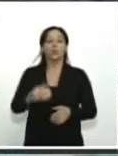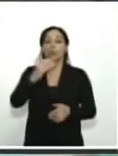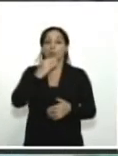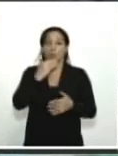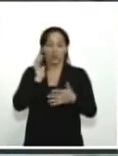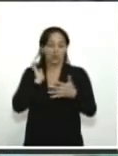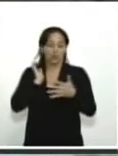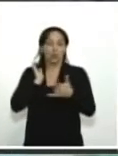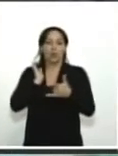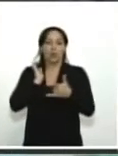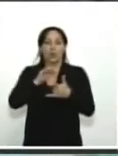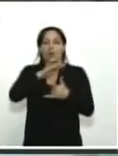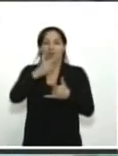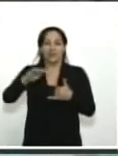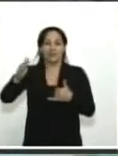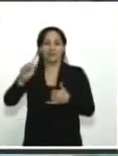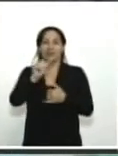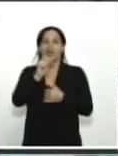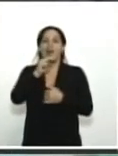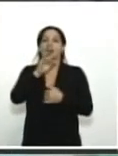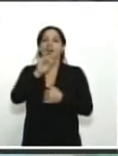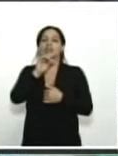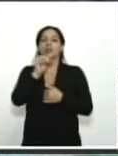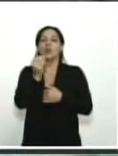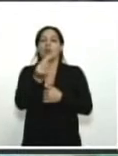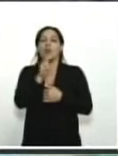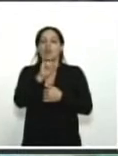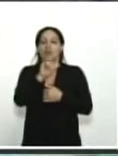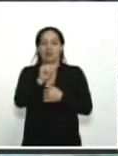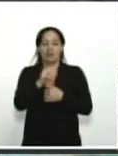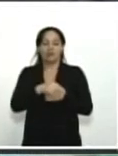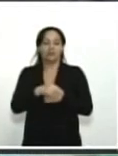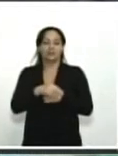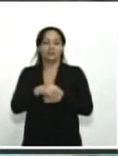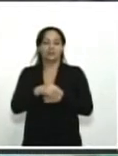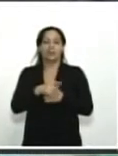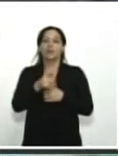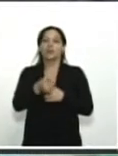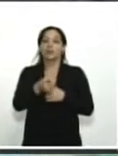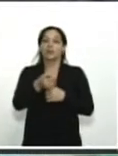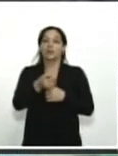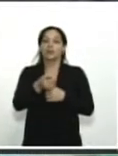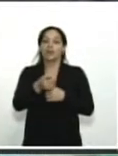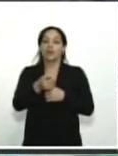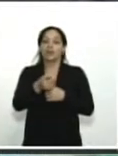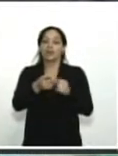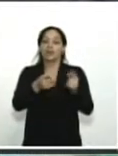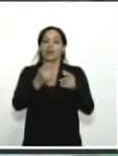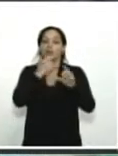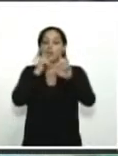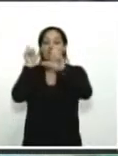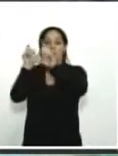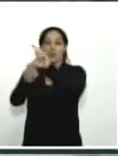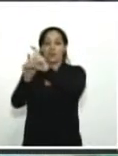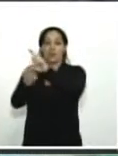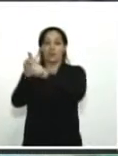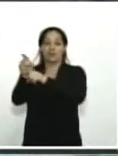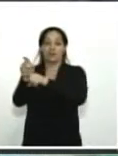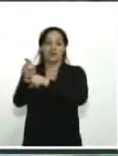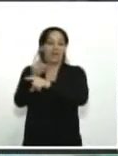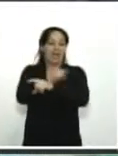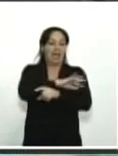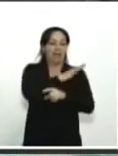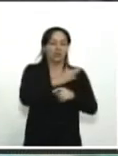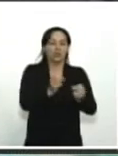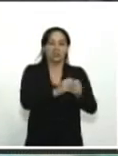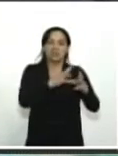Antioquia, sobre la costa atlántica, tiene después de La Guajira la segunda extensión